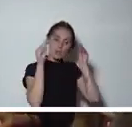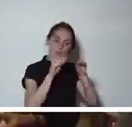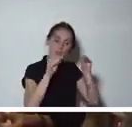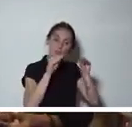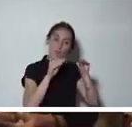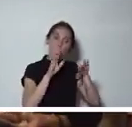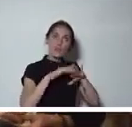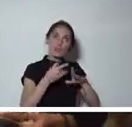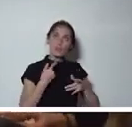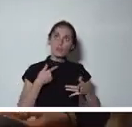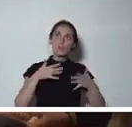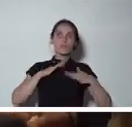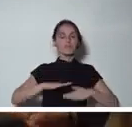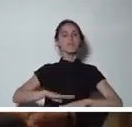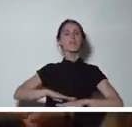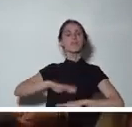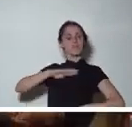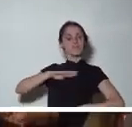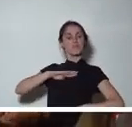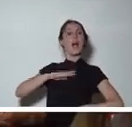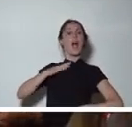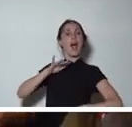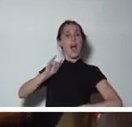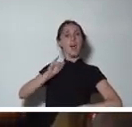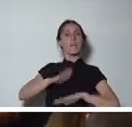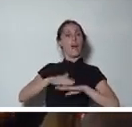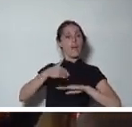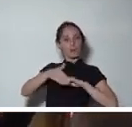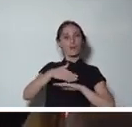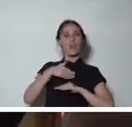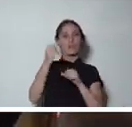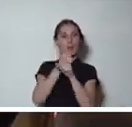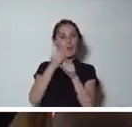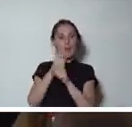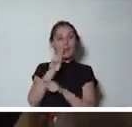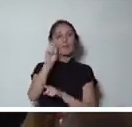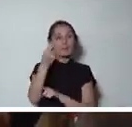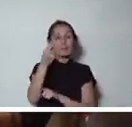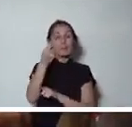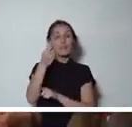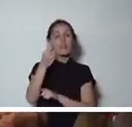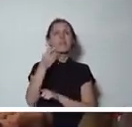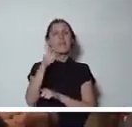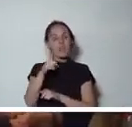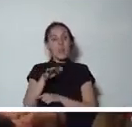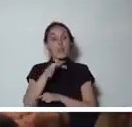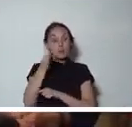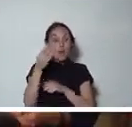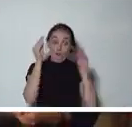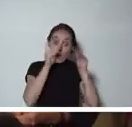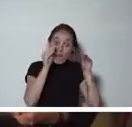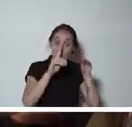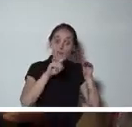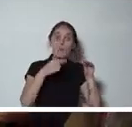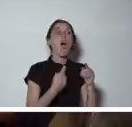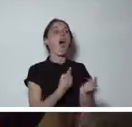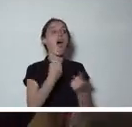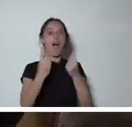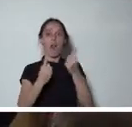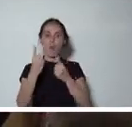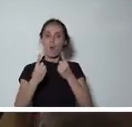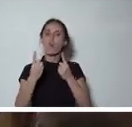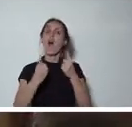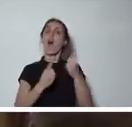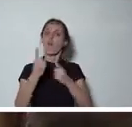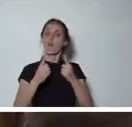esas competencias para encontrar trabajo sino que incluso ya muchas de ellas antes de acabar la formación han conseguido un trabajo estable y bien remunerado no precario